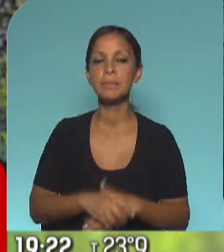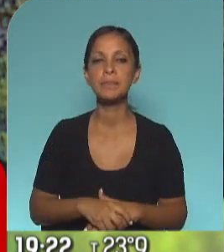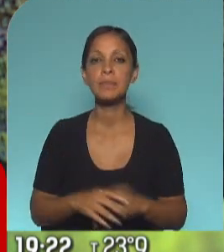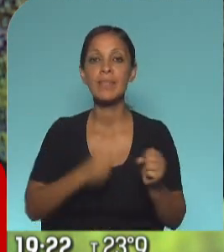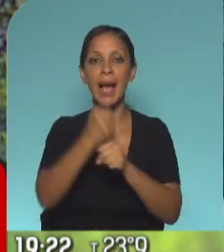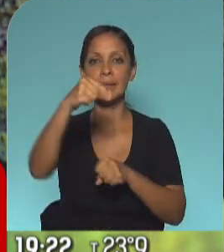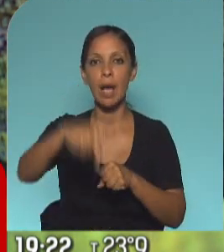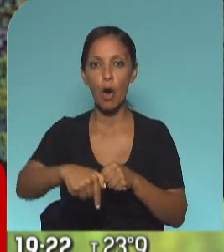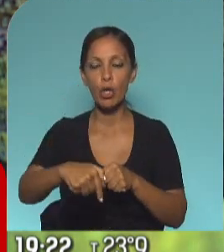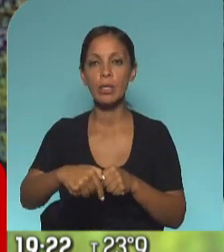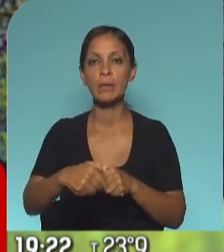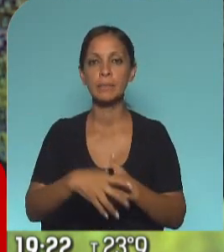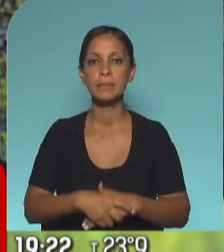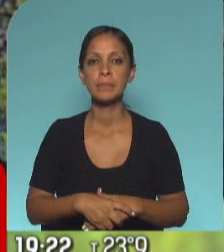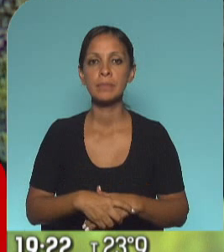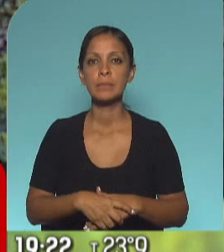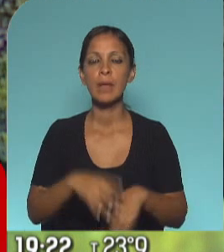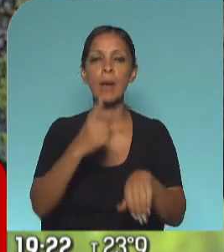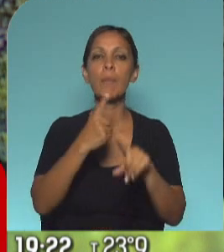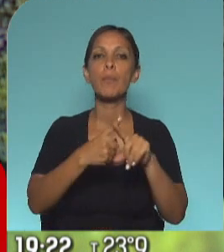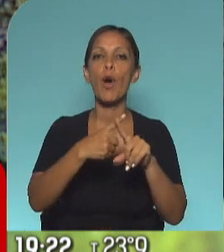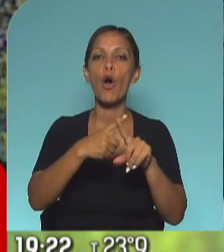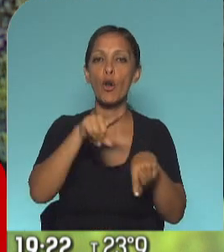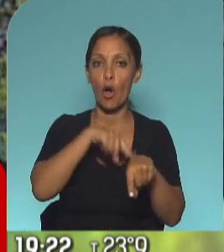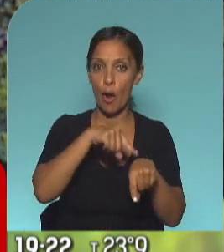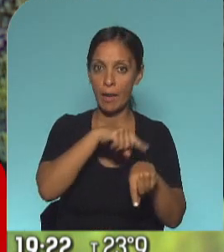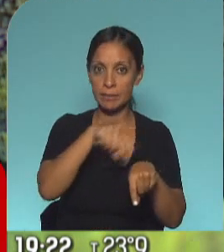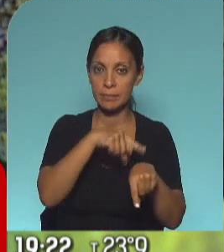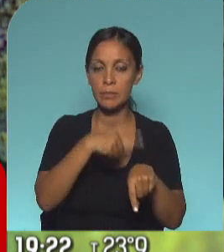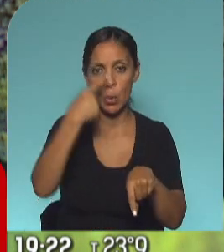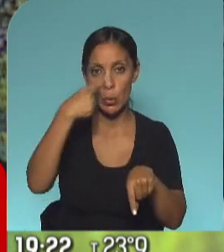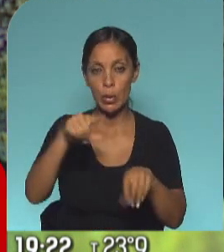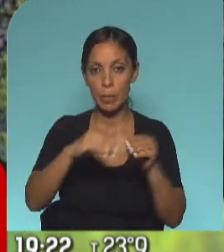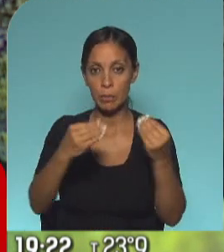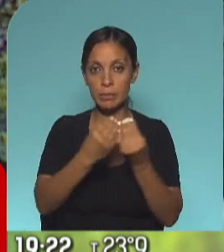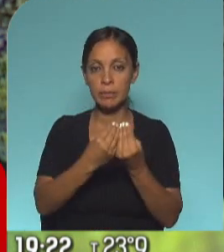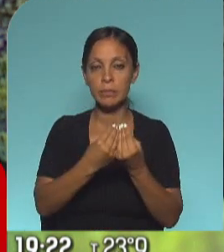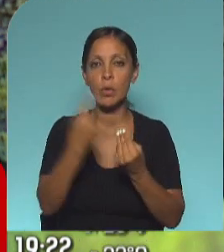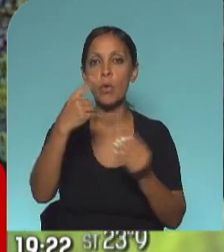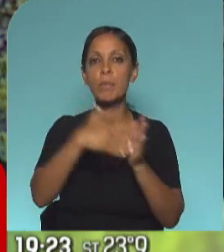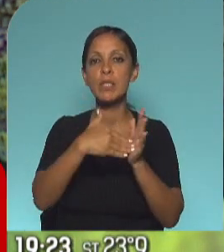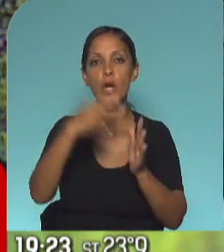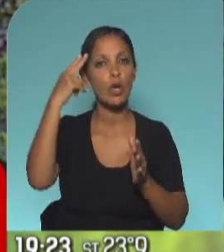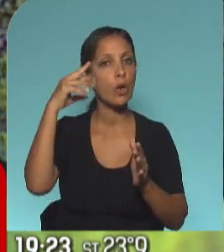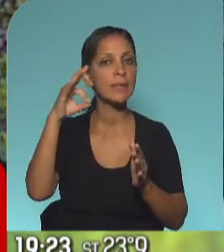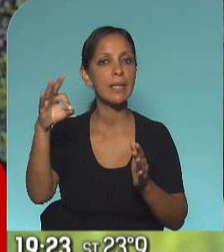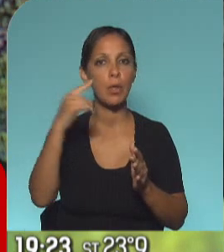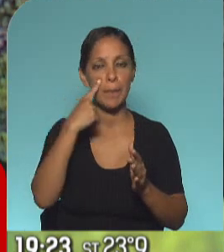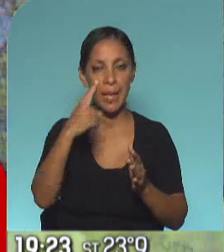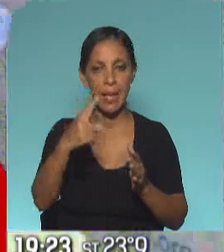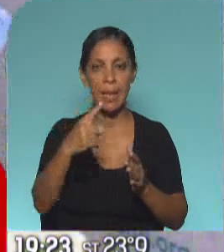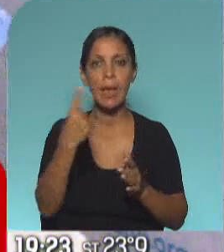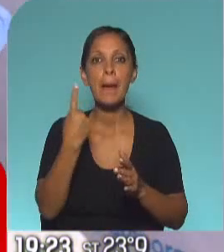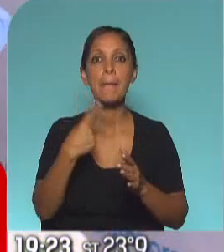de hoy, los cortes se hacen por hora y la última medición nos estamos arrimando ya al 1.900.000, pero con